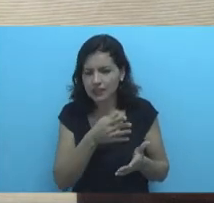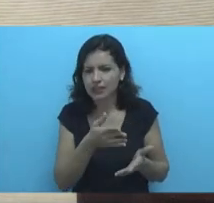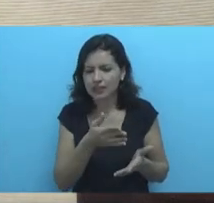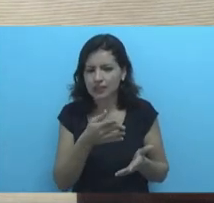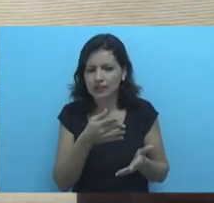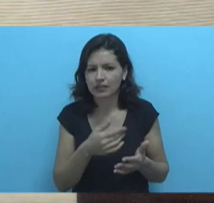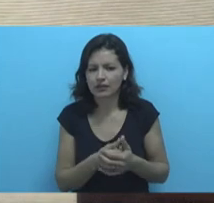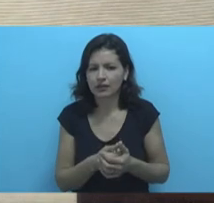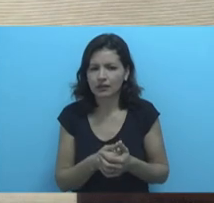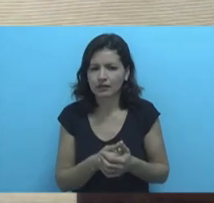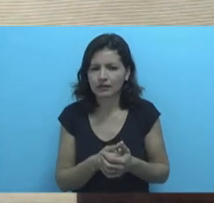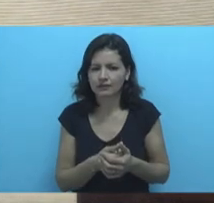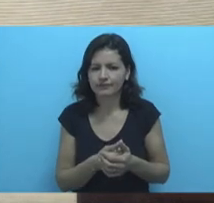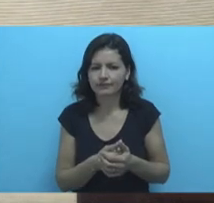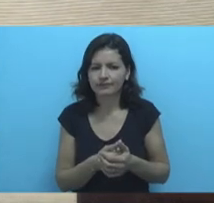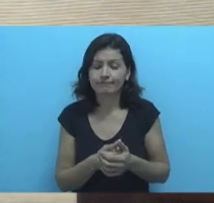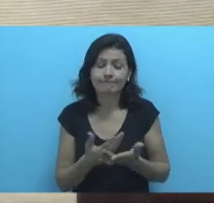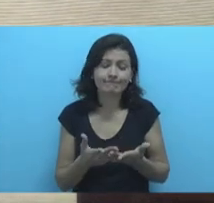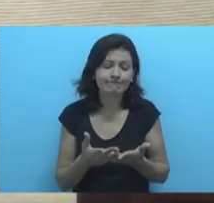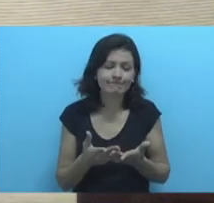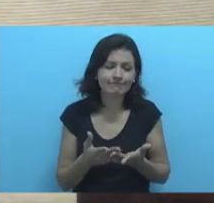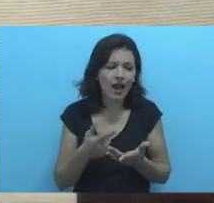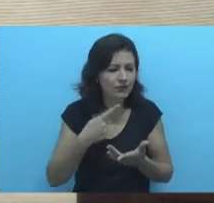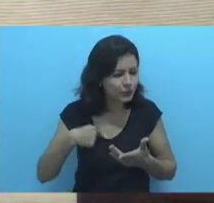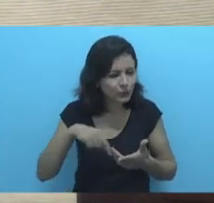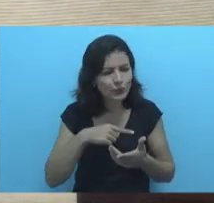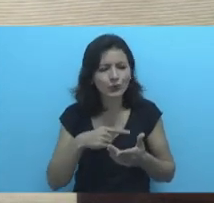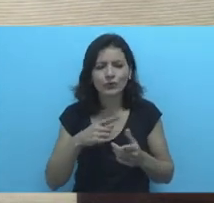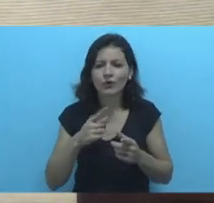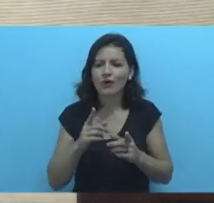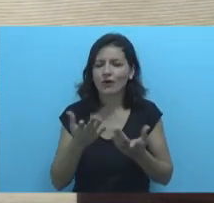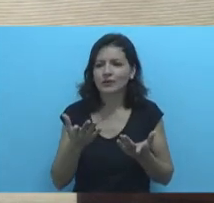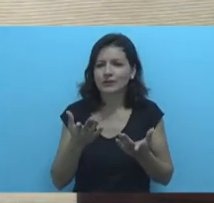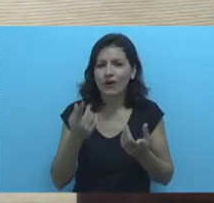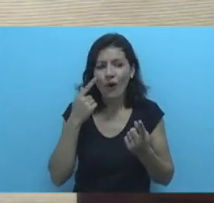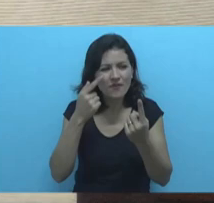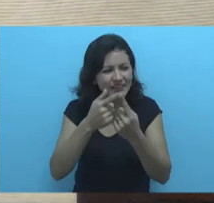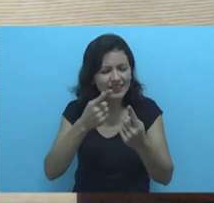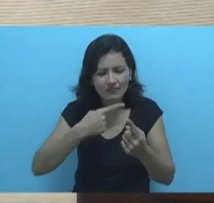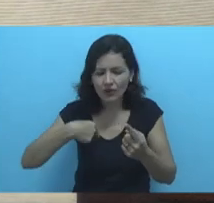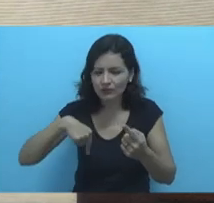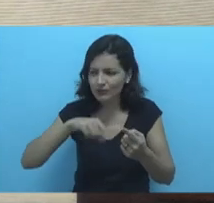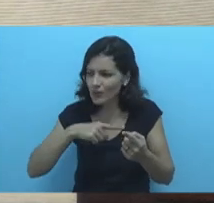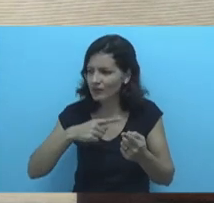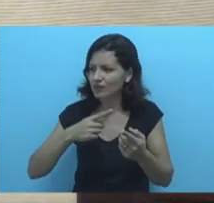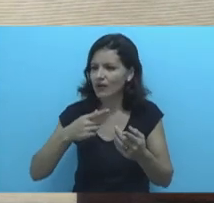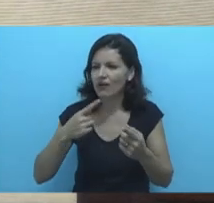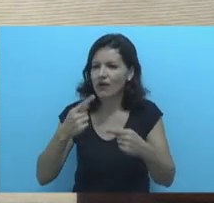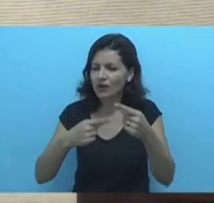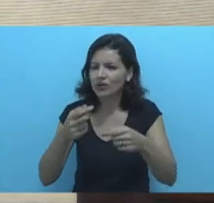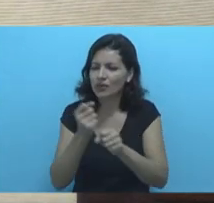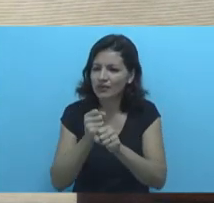obviamente que el desafío de seguir esos sueños que siempre perseguiste no es sencillo de cumplir para todos nosotros que no somos como